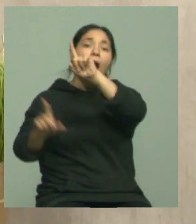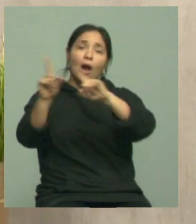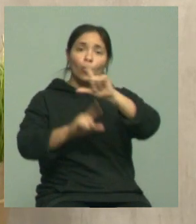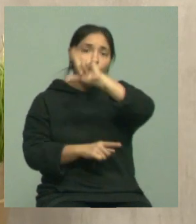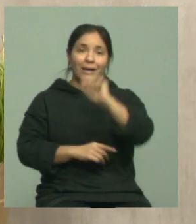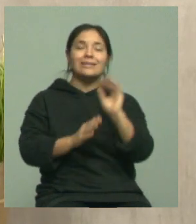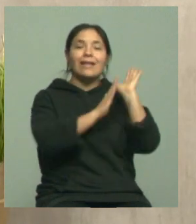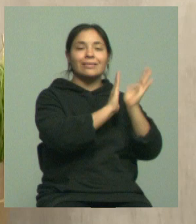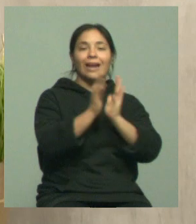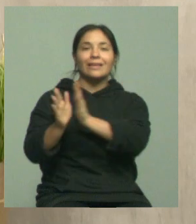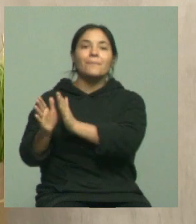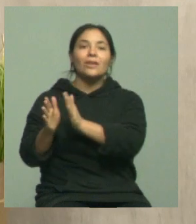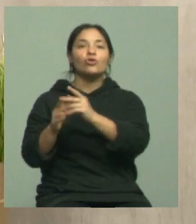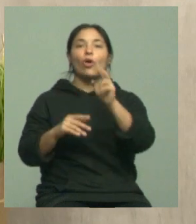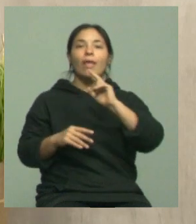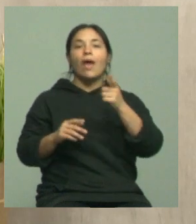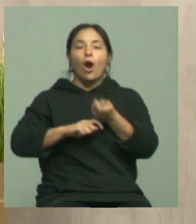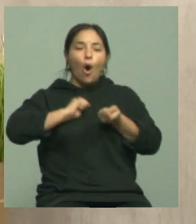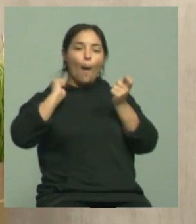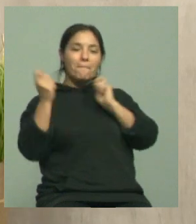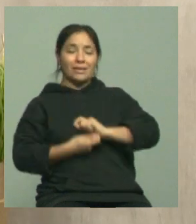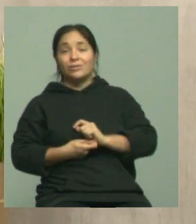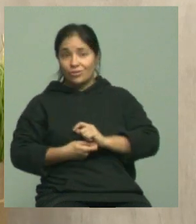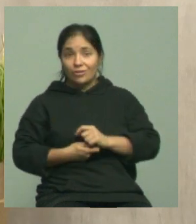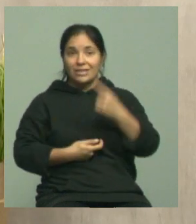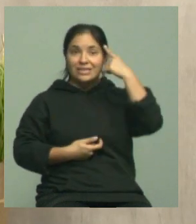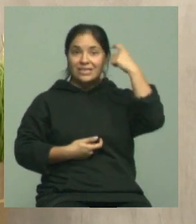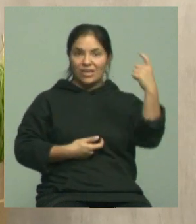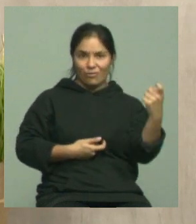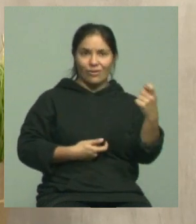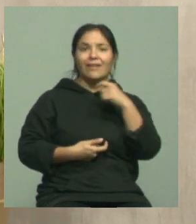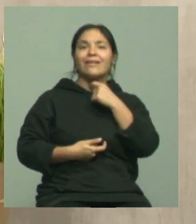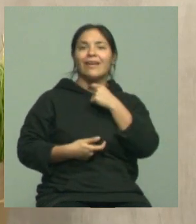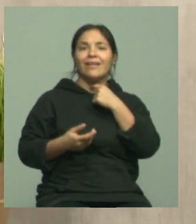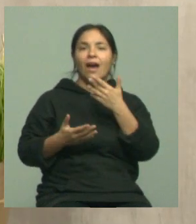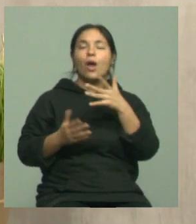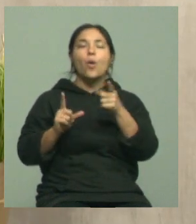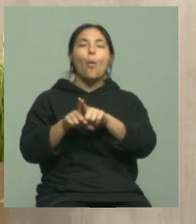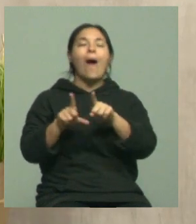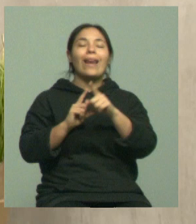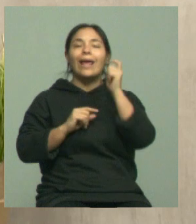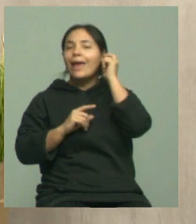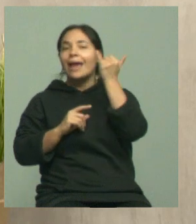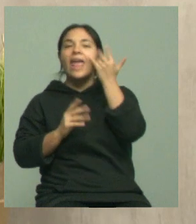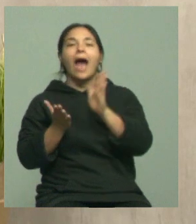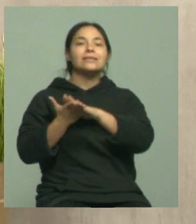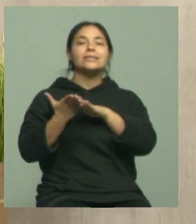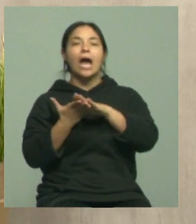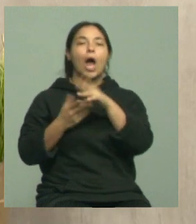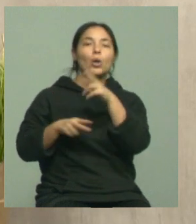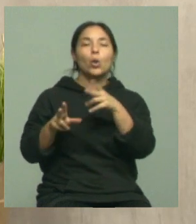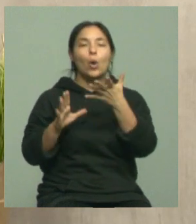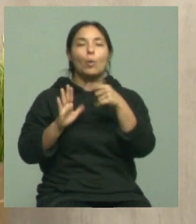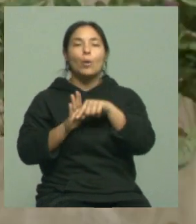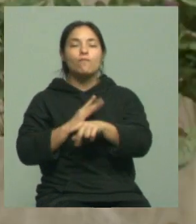Manu Lozano en su video. Un psicólogo que en realidad quería como curarlo, ¿no? Algo así es lo que estaba... Increíble,